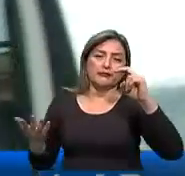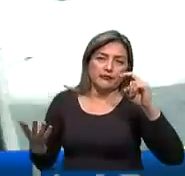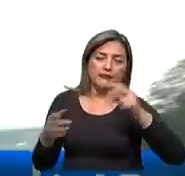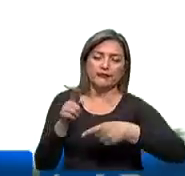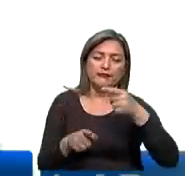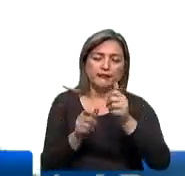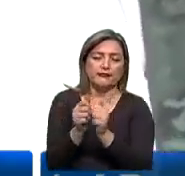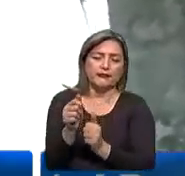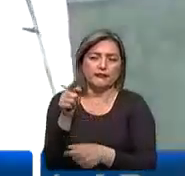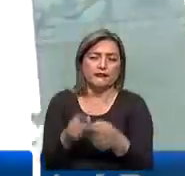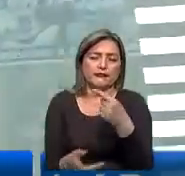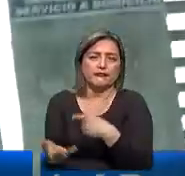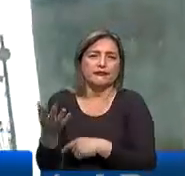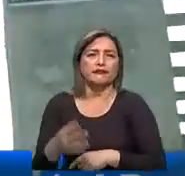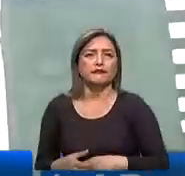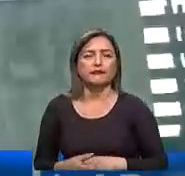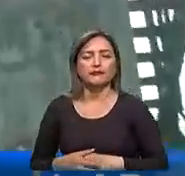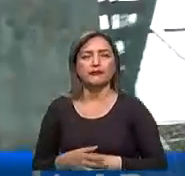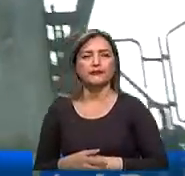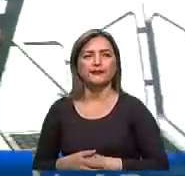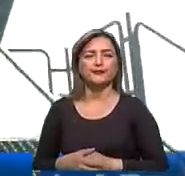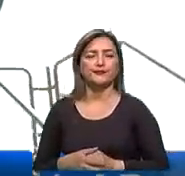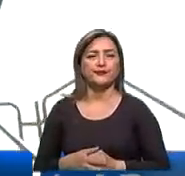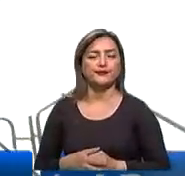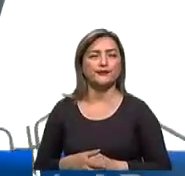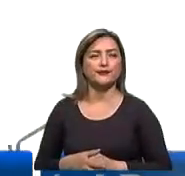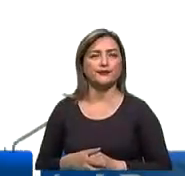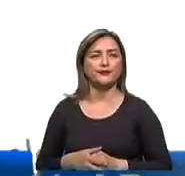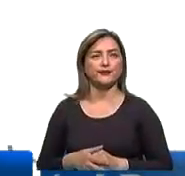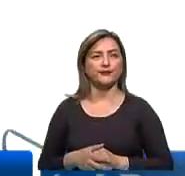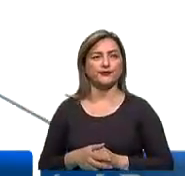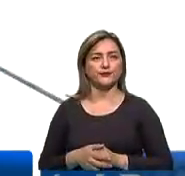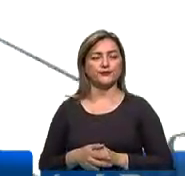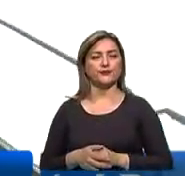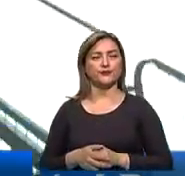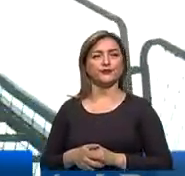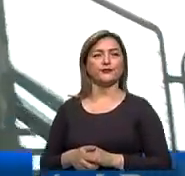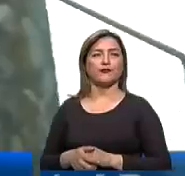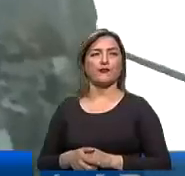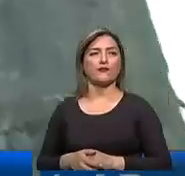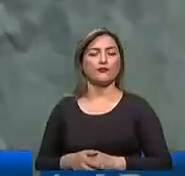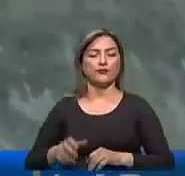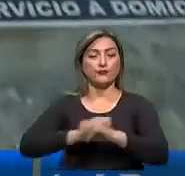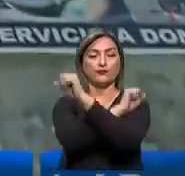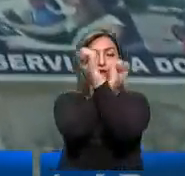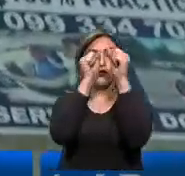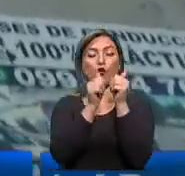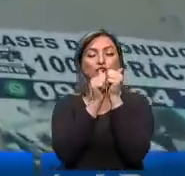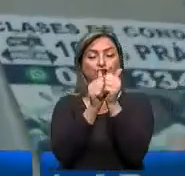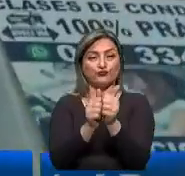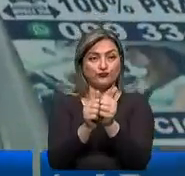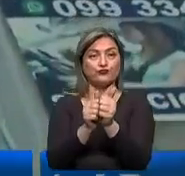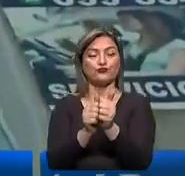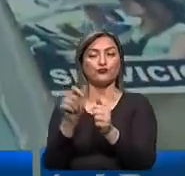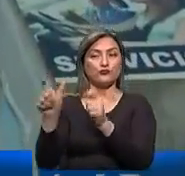no puede cruzar por ahí porque solamente está hasta la mitad. También esta mañana nos acompaña otro vecino, él es miembro